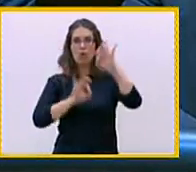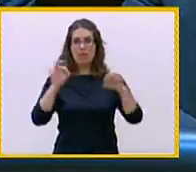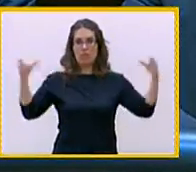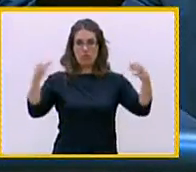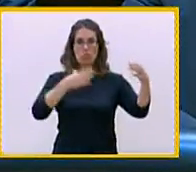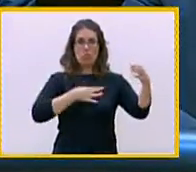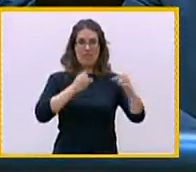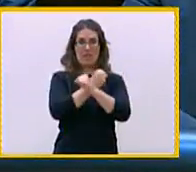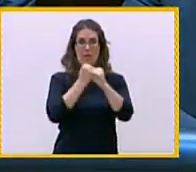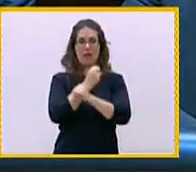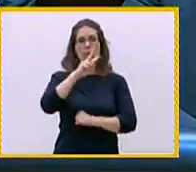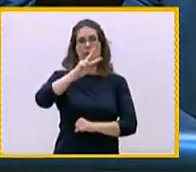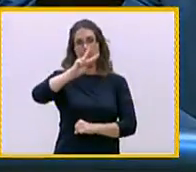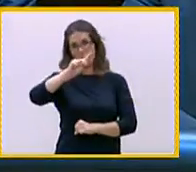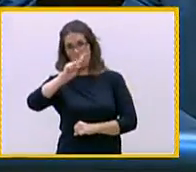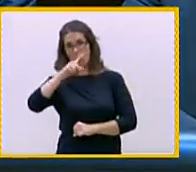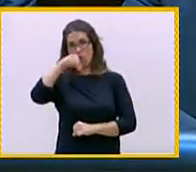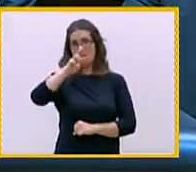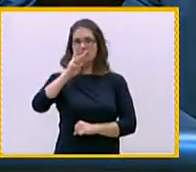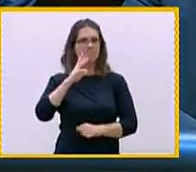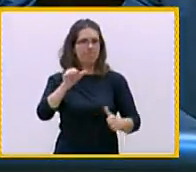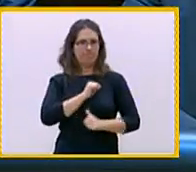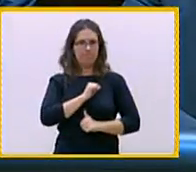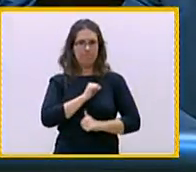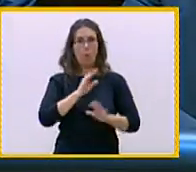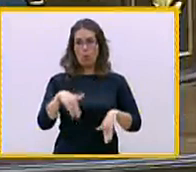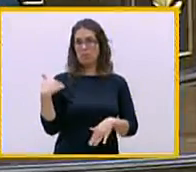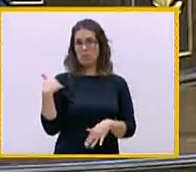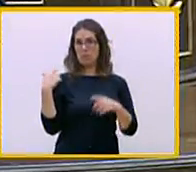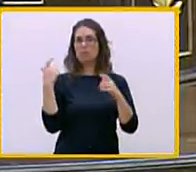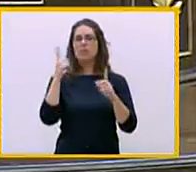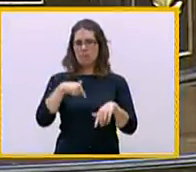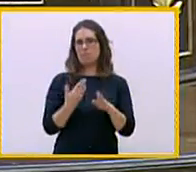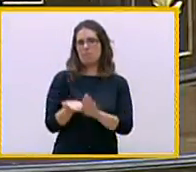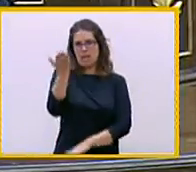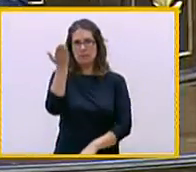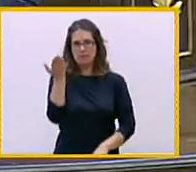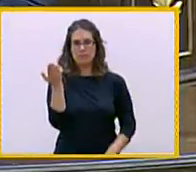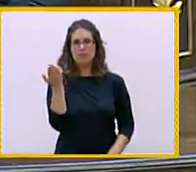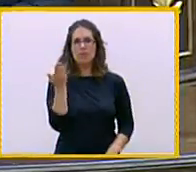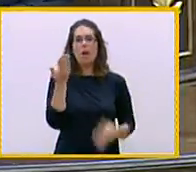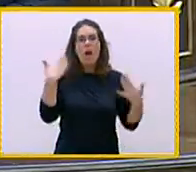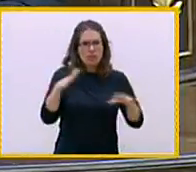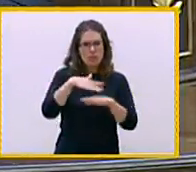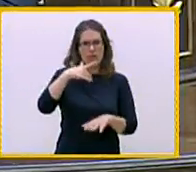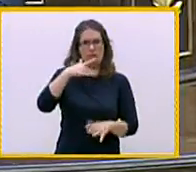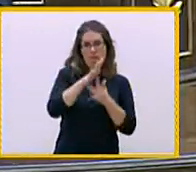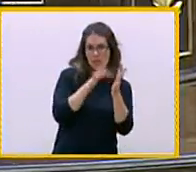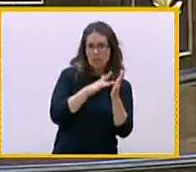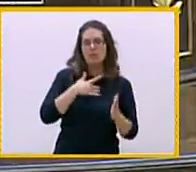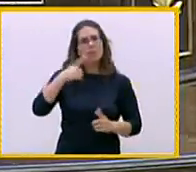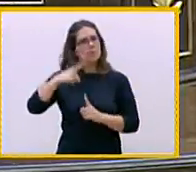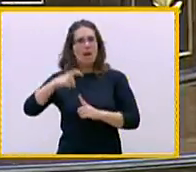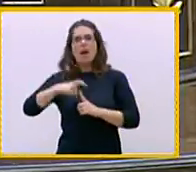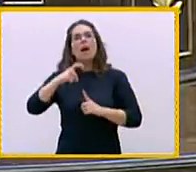Las últimas cifras de paro registrado son también más elevadas que hace un año, aunque en los meses de abril y mayo se ha producido una reducción